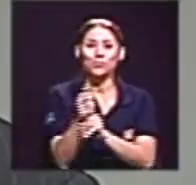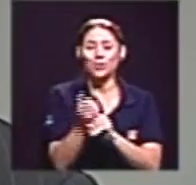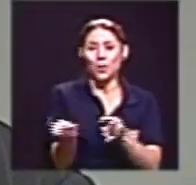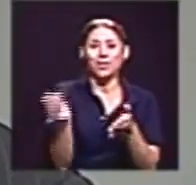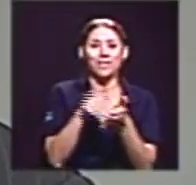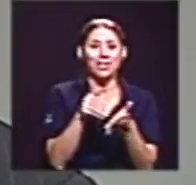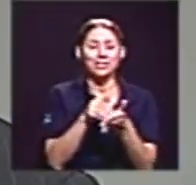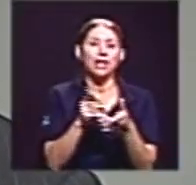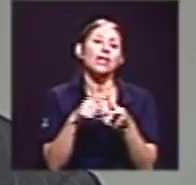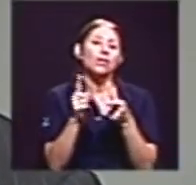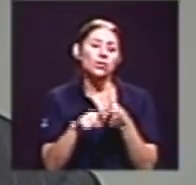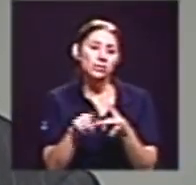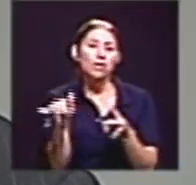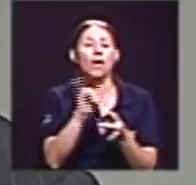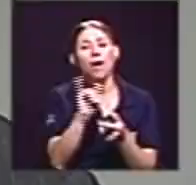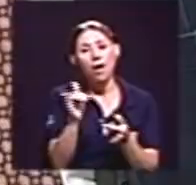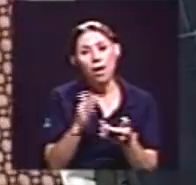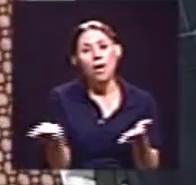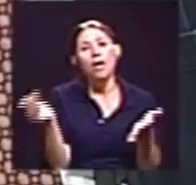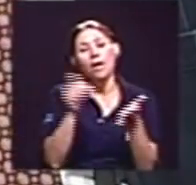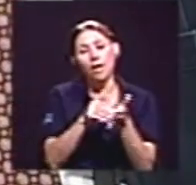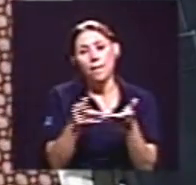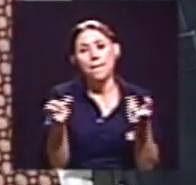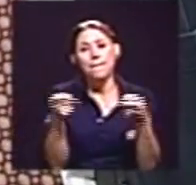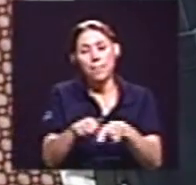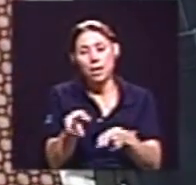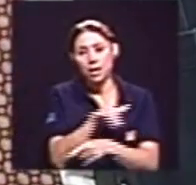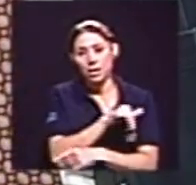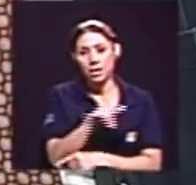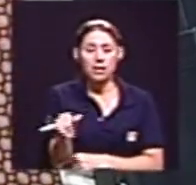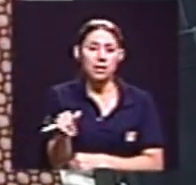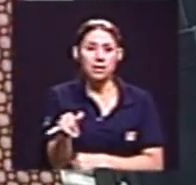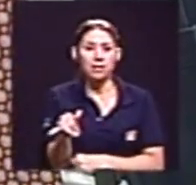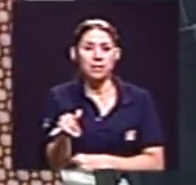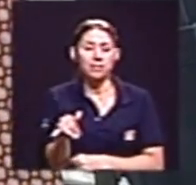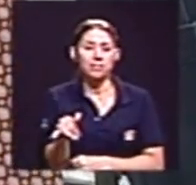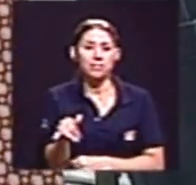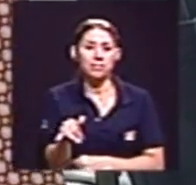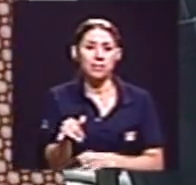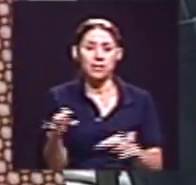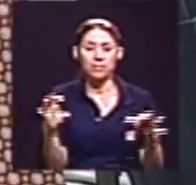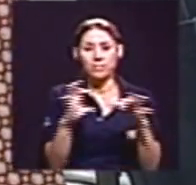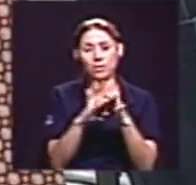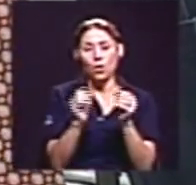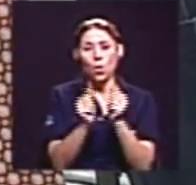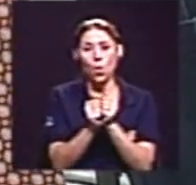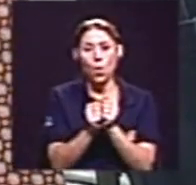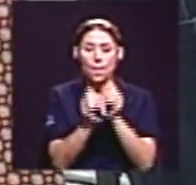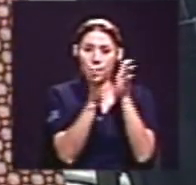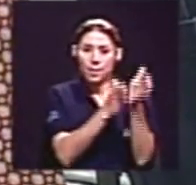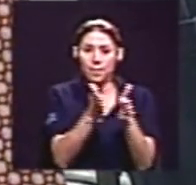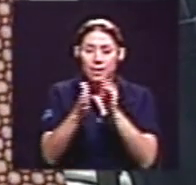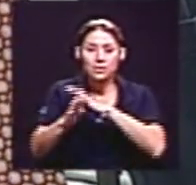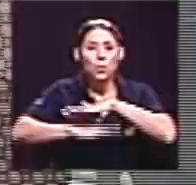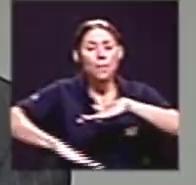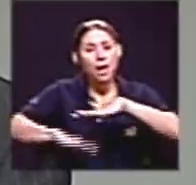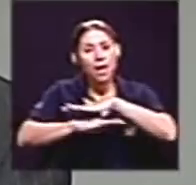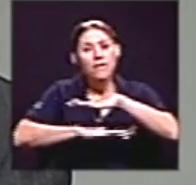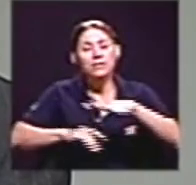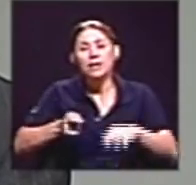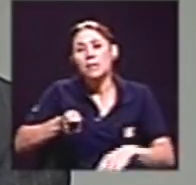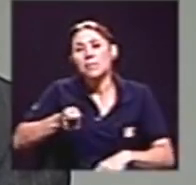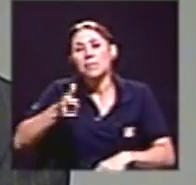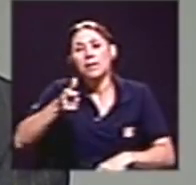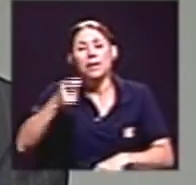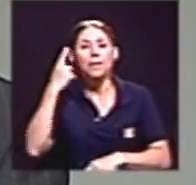cohorte poblacional en condiciones de formación básica muy deficiente para enfrentar